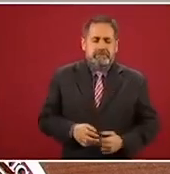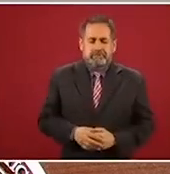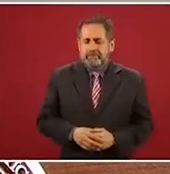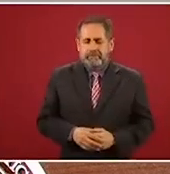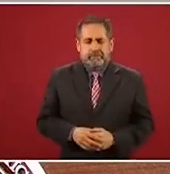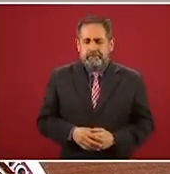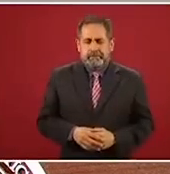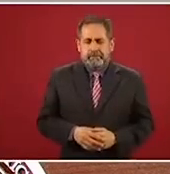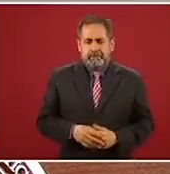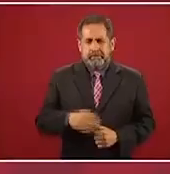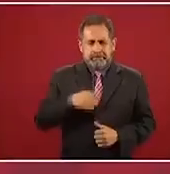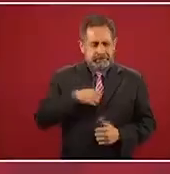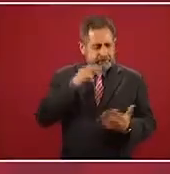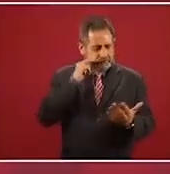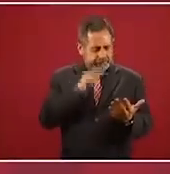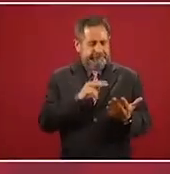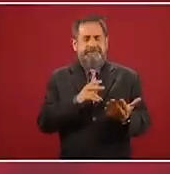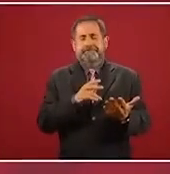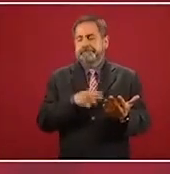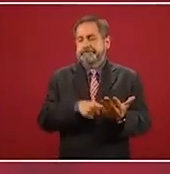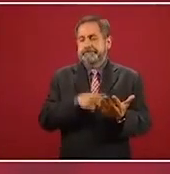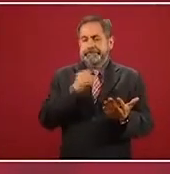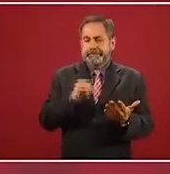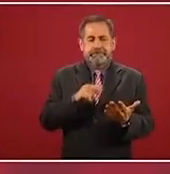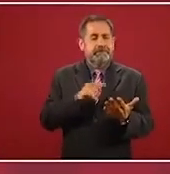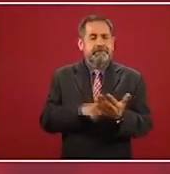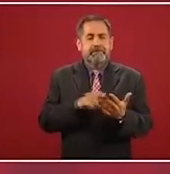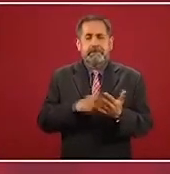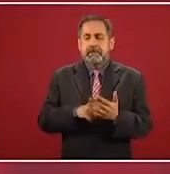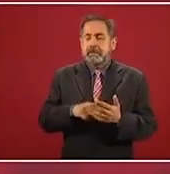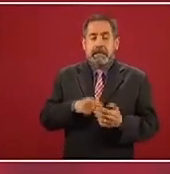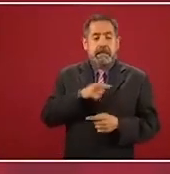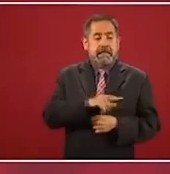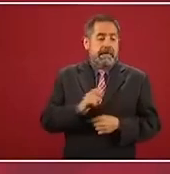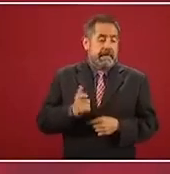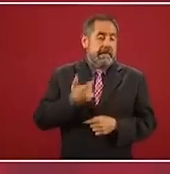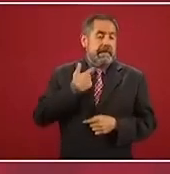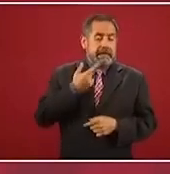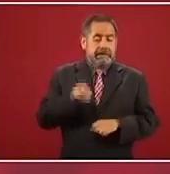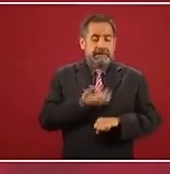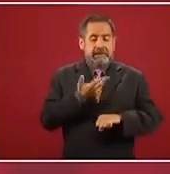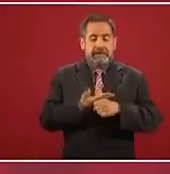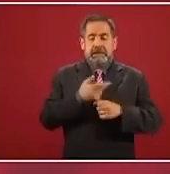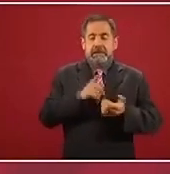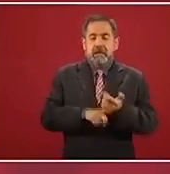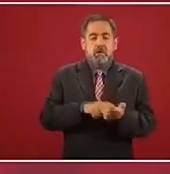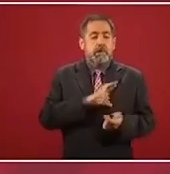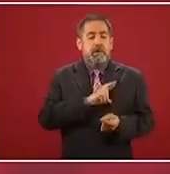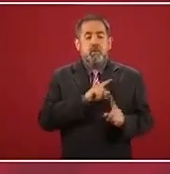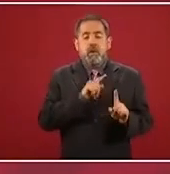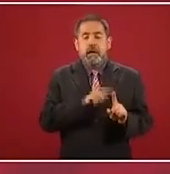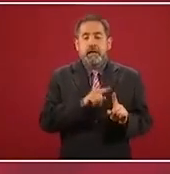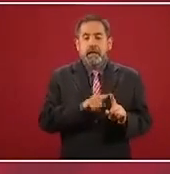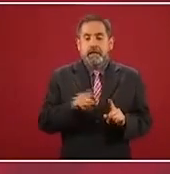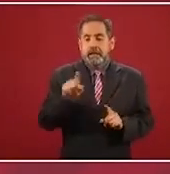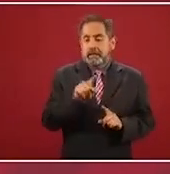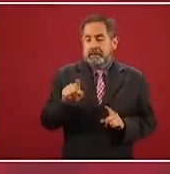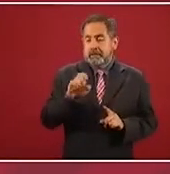hasta un cuestionamiento del que fue secretario particular de